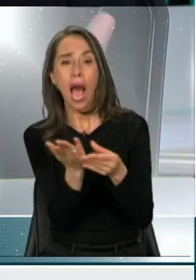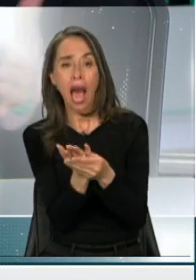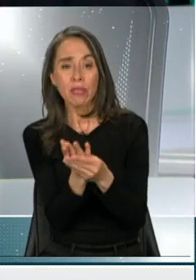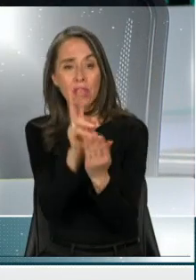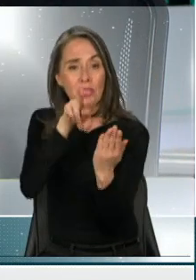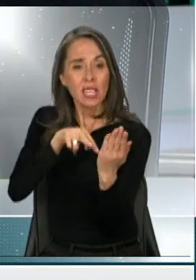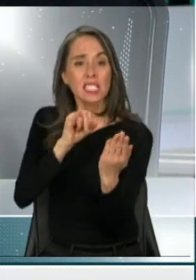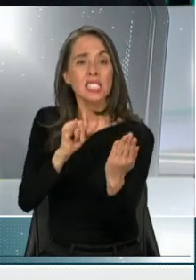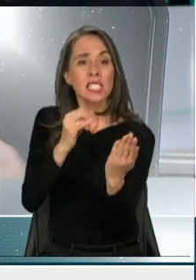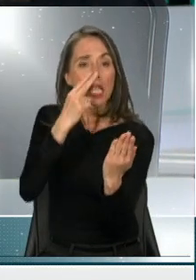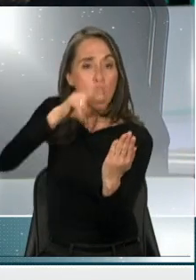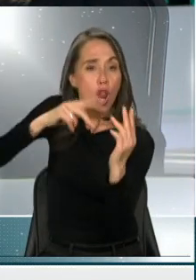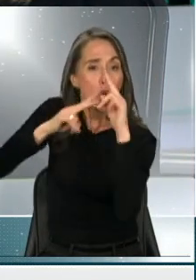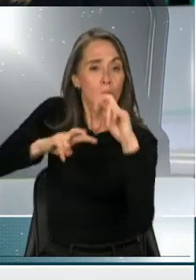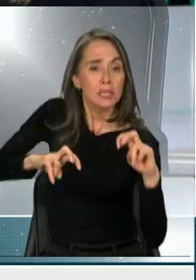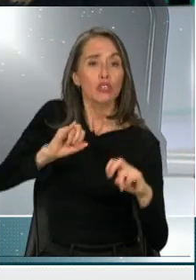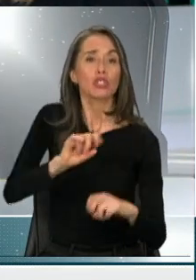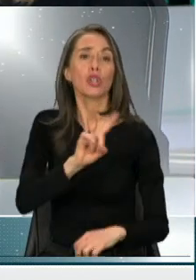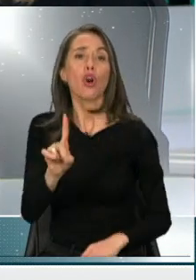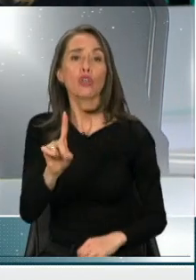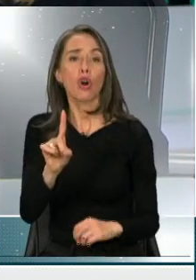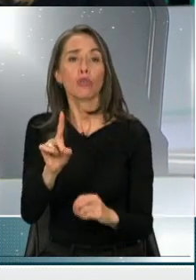conocieron o no se conocieron